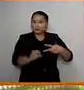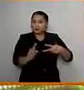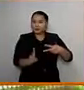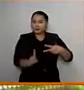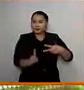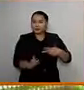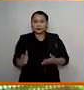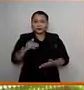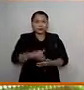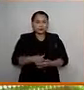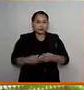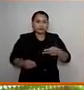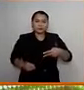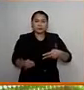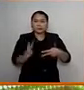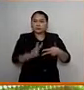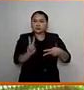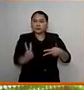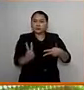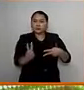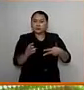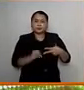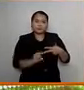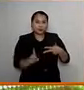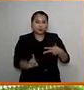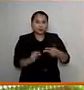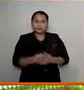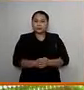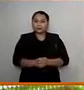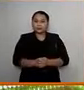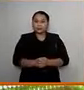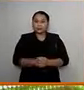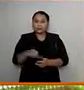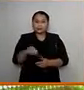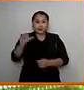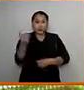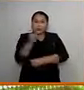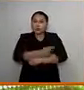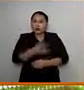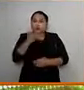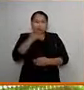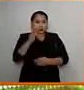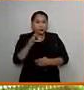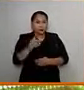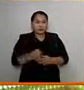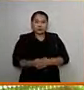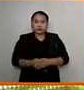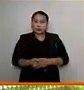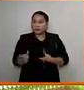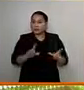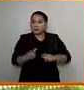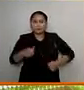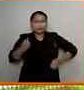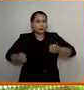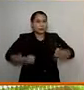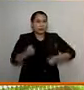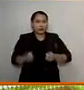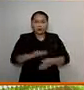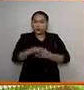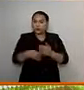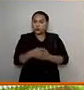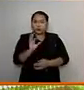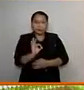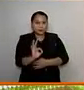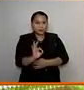01, repito, 22 y 01. Hoy es tu día de suerte, así que ánimos porque todo estará